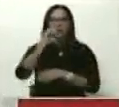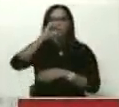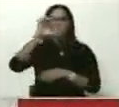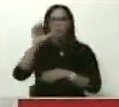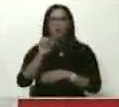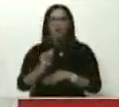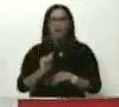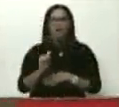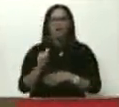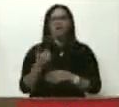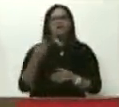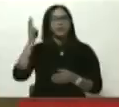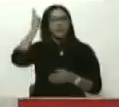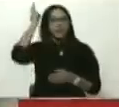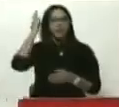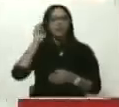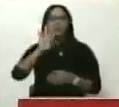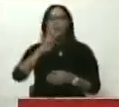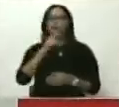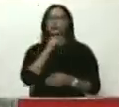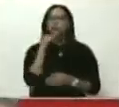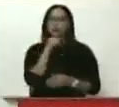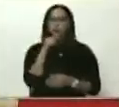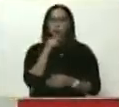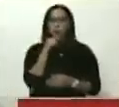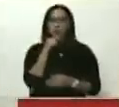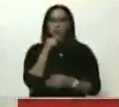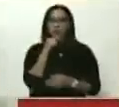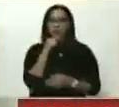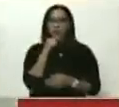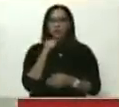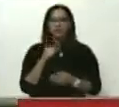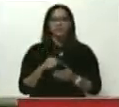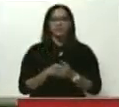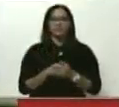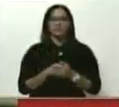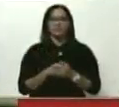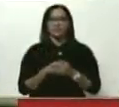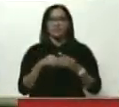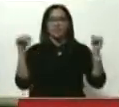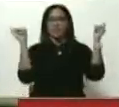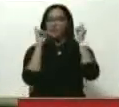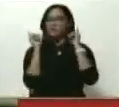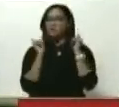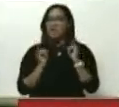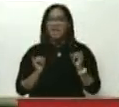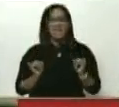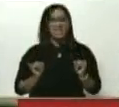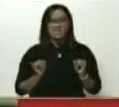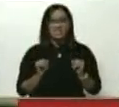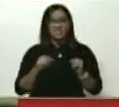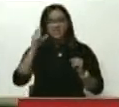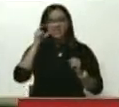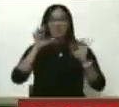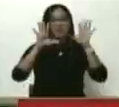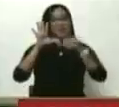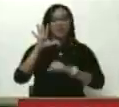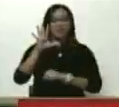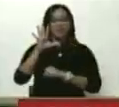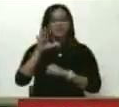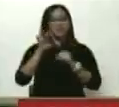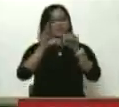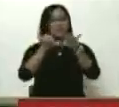de octubre, y el hijo Felicia de Salío, el día 15 escribió. ¿Escribió,